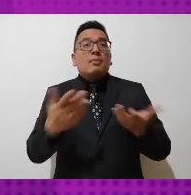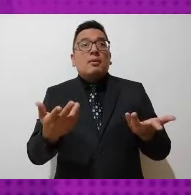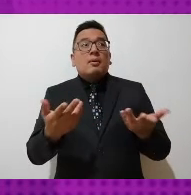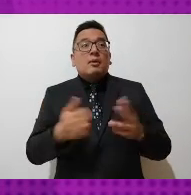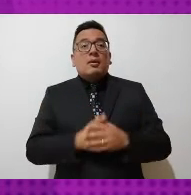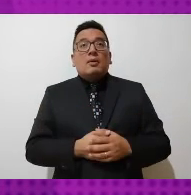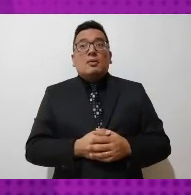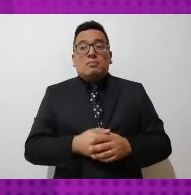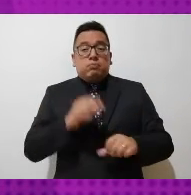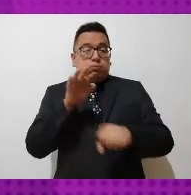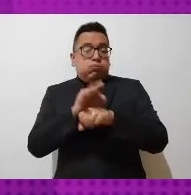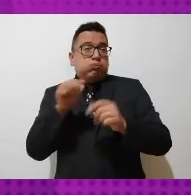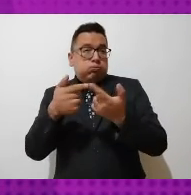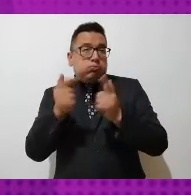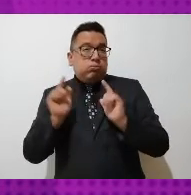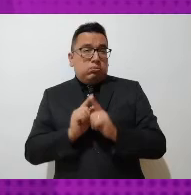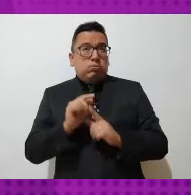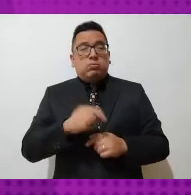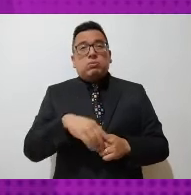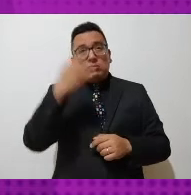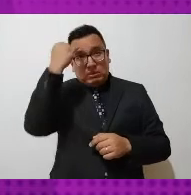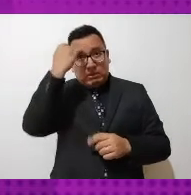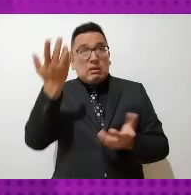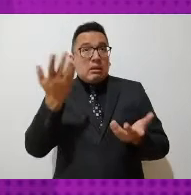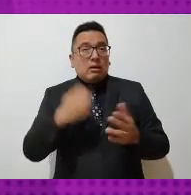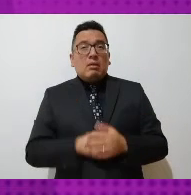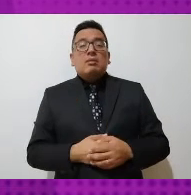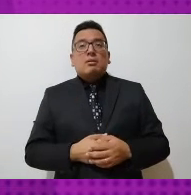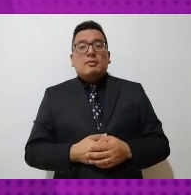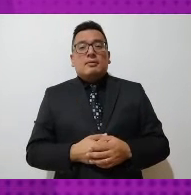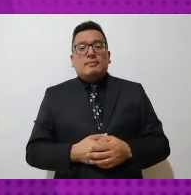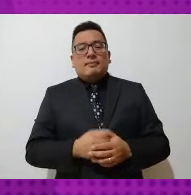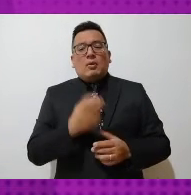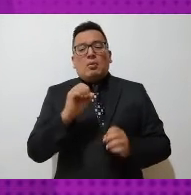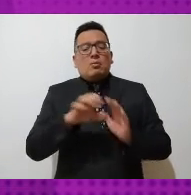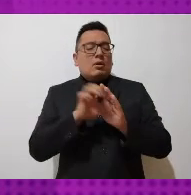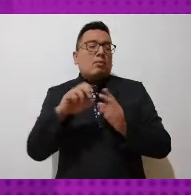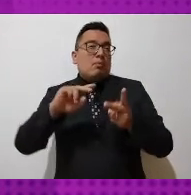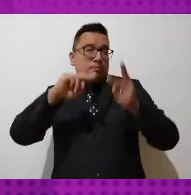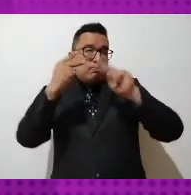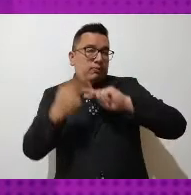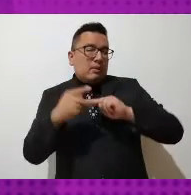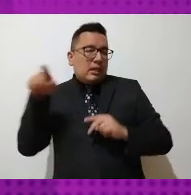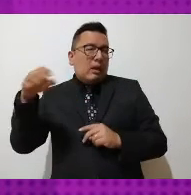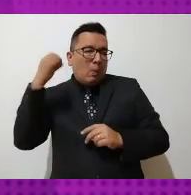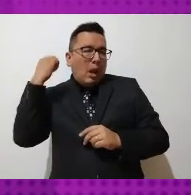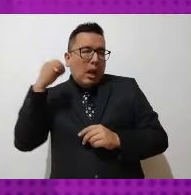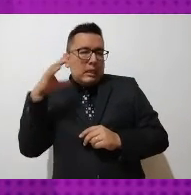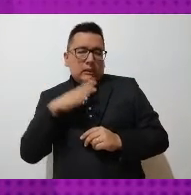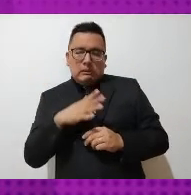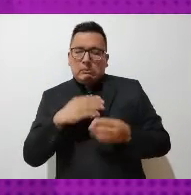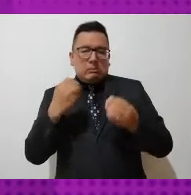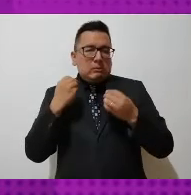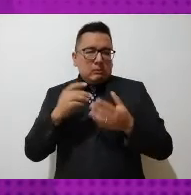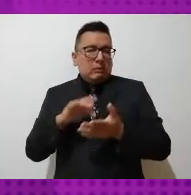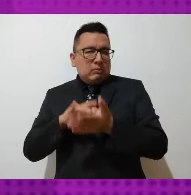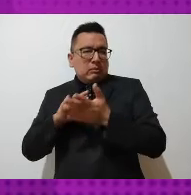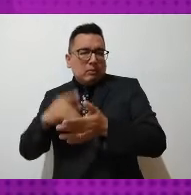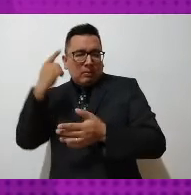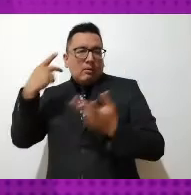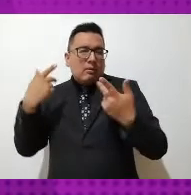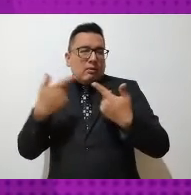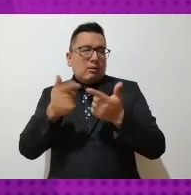para defender a los grupos y comunidades indígenas. Y tal vez en Oaxaca hay muchas acciones afirmativas que